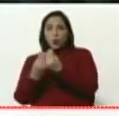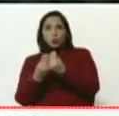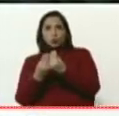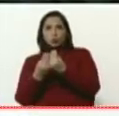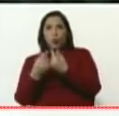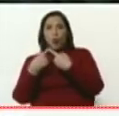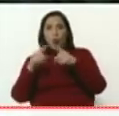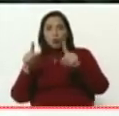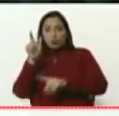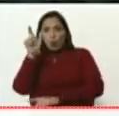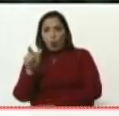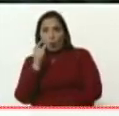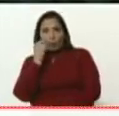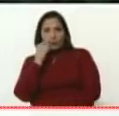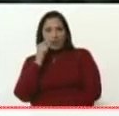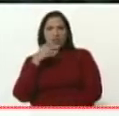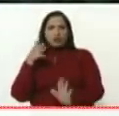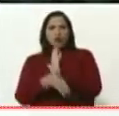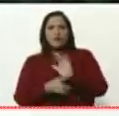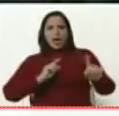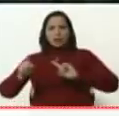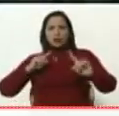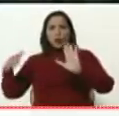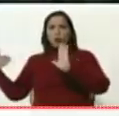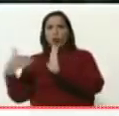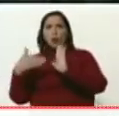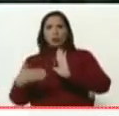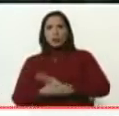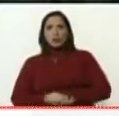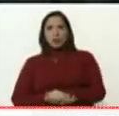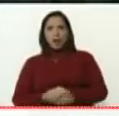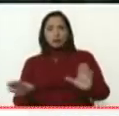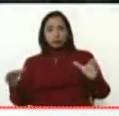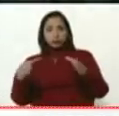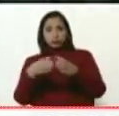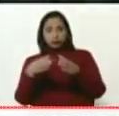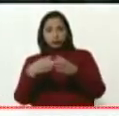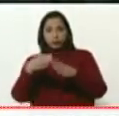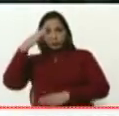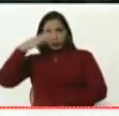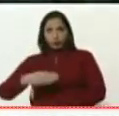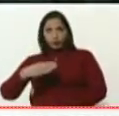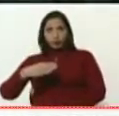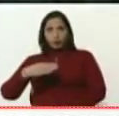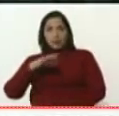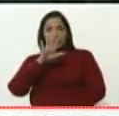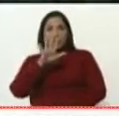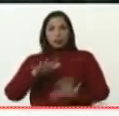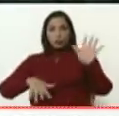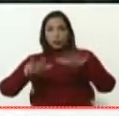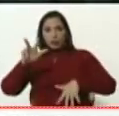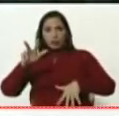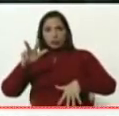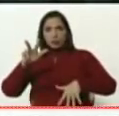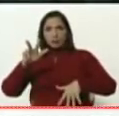Fernández, de esta acción en contra de el batallón 513 de Infantería de Selva Mariano Montilla. Del